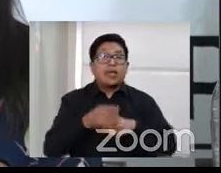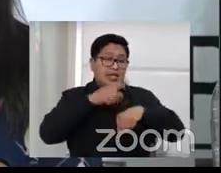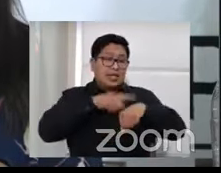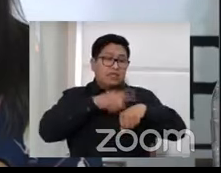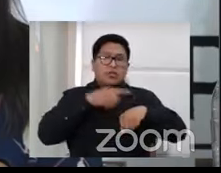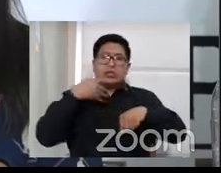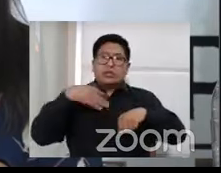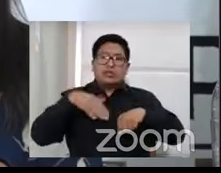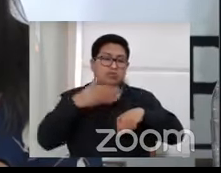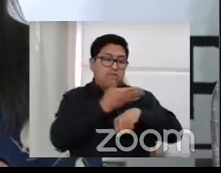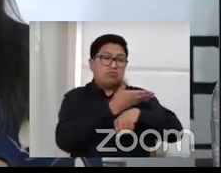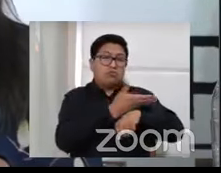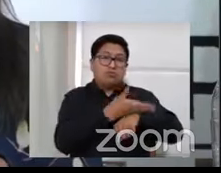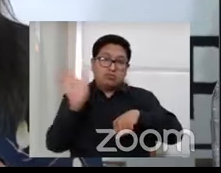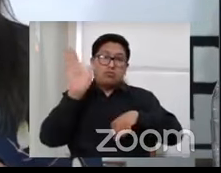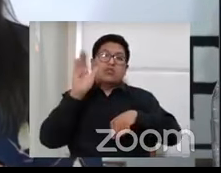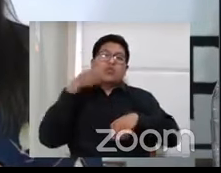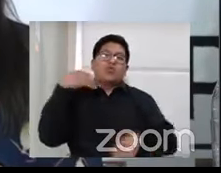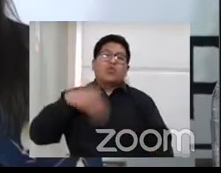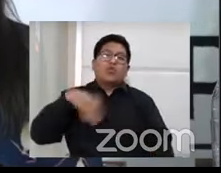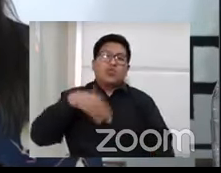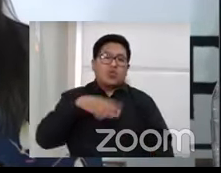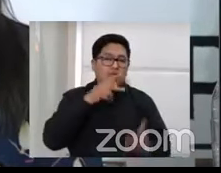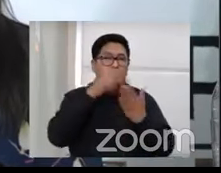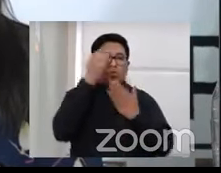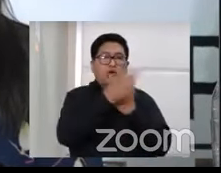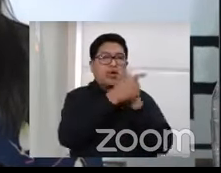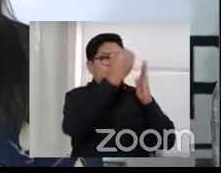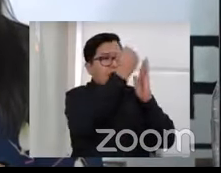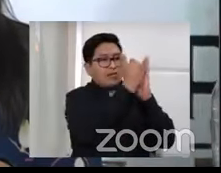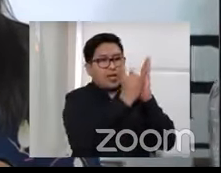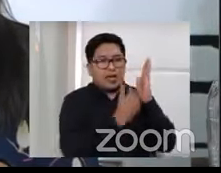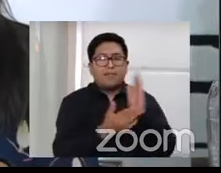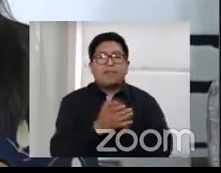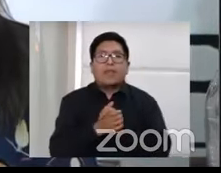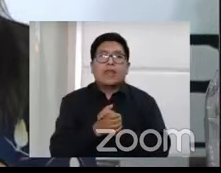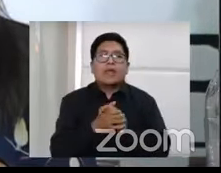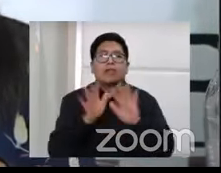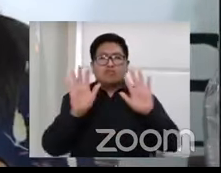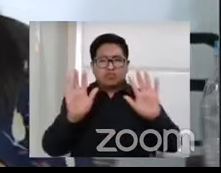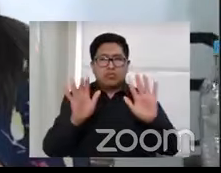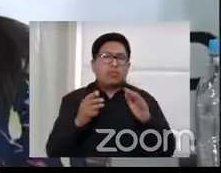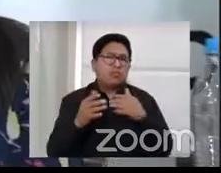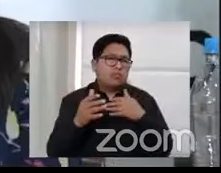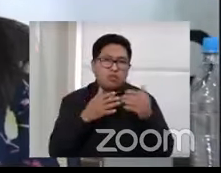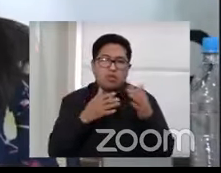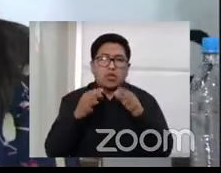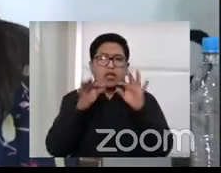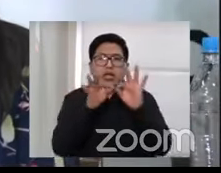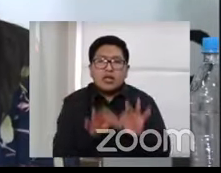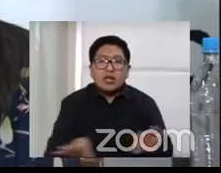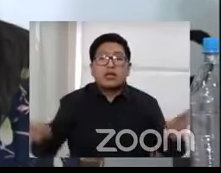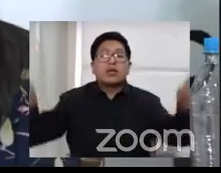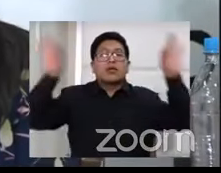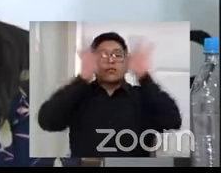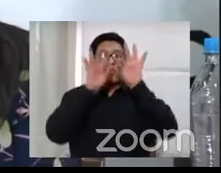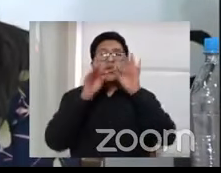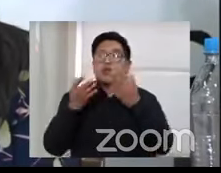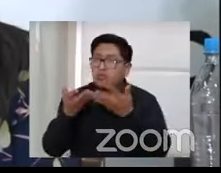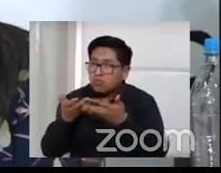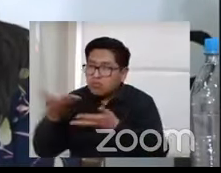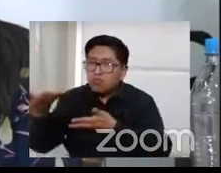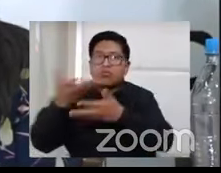nos hemos desplazado del programa que se tenía elaborado pero creo que ha valido la pena porque ha dado la posibilidad de